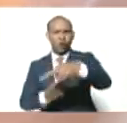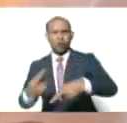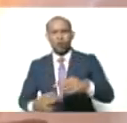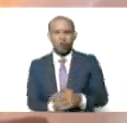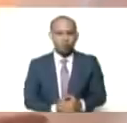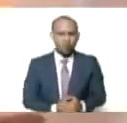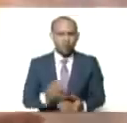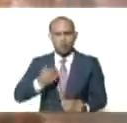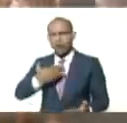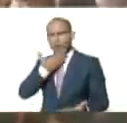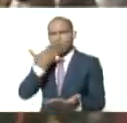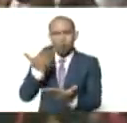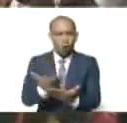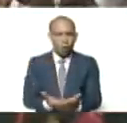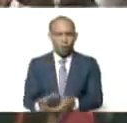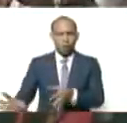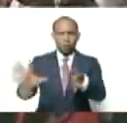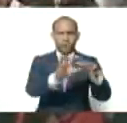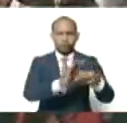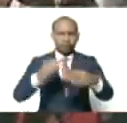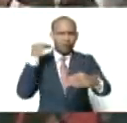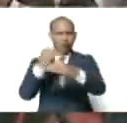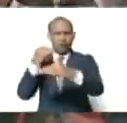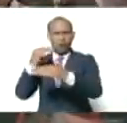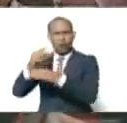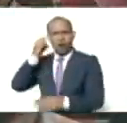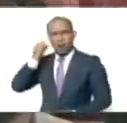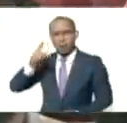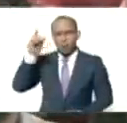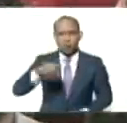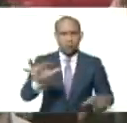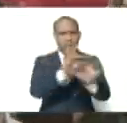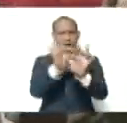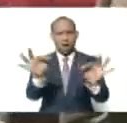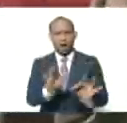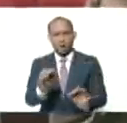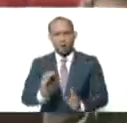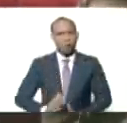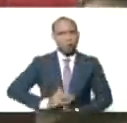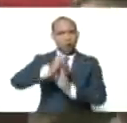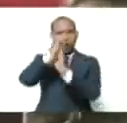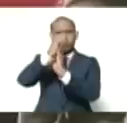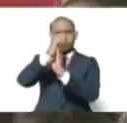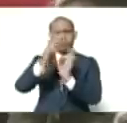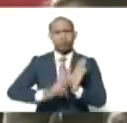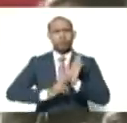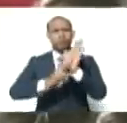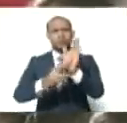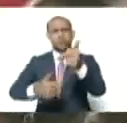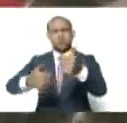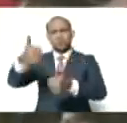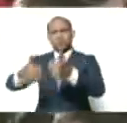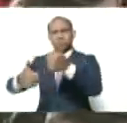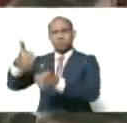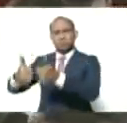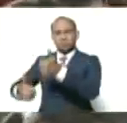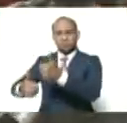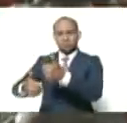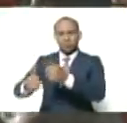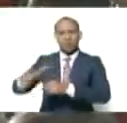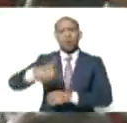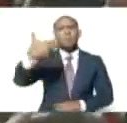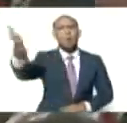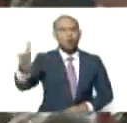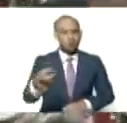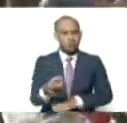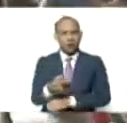y proponemos la paridad de género y la adecuada representación de las postulaciones a las